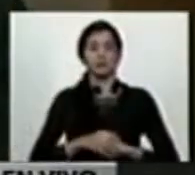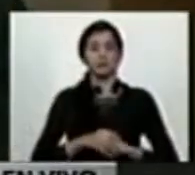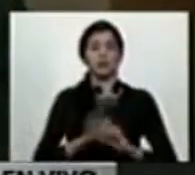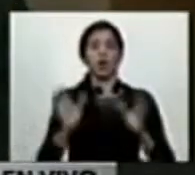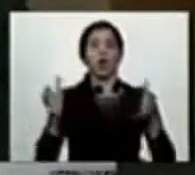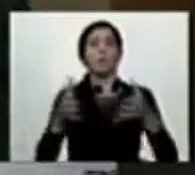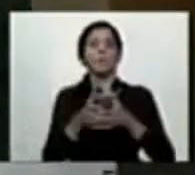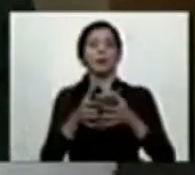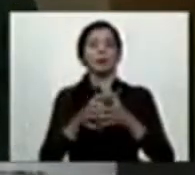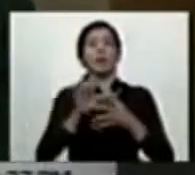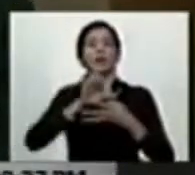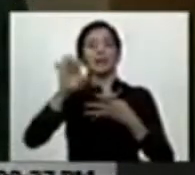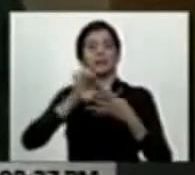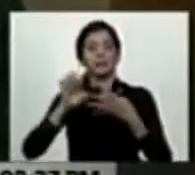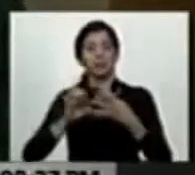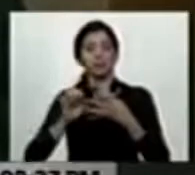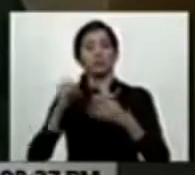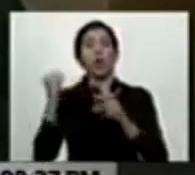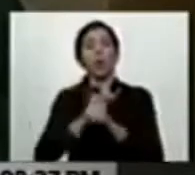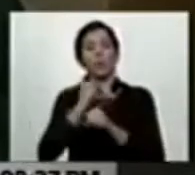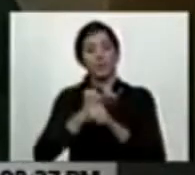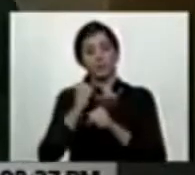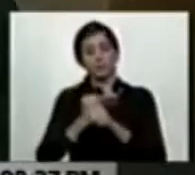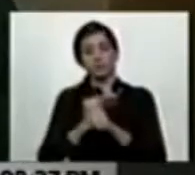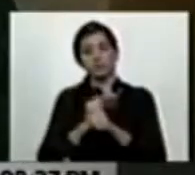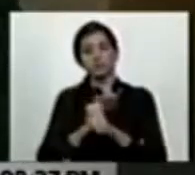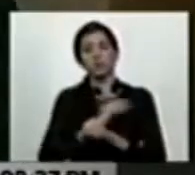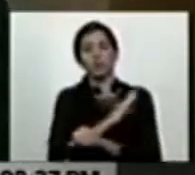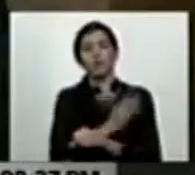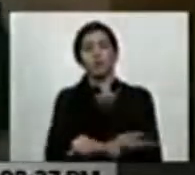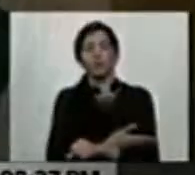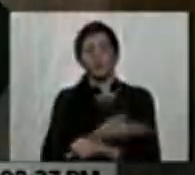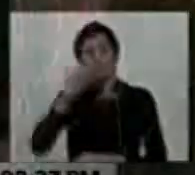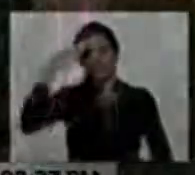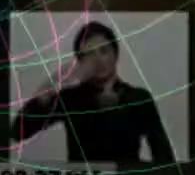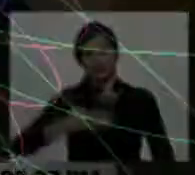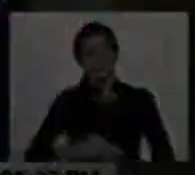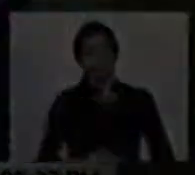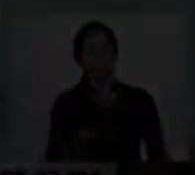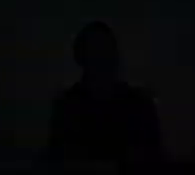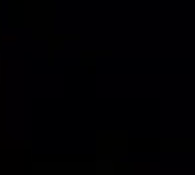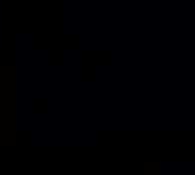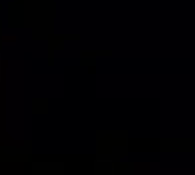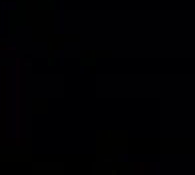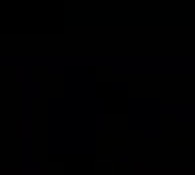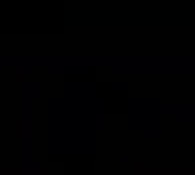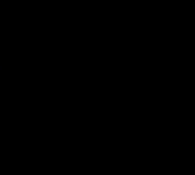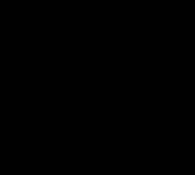Estratégico Operacional de la Fuerza Armada Nacional Bolivariana. Adelante, estudios.